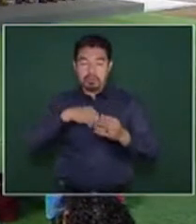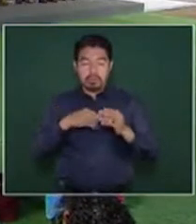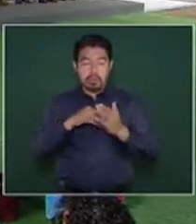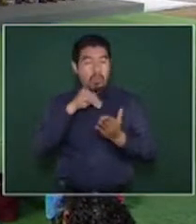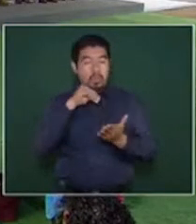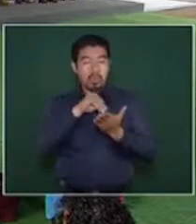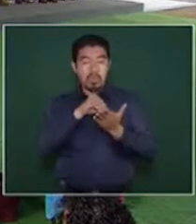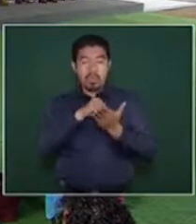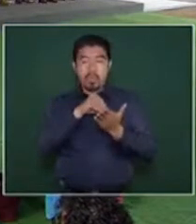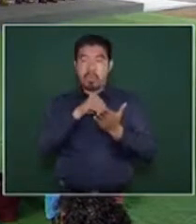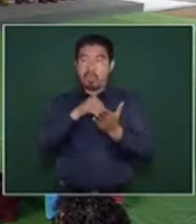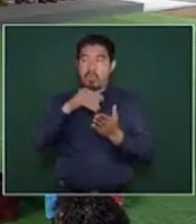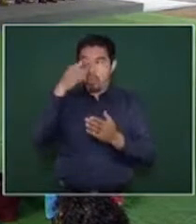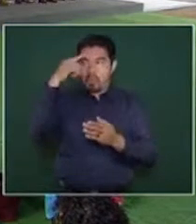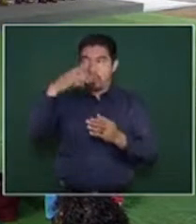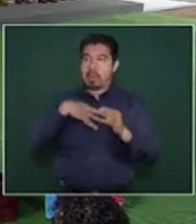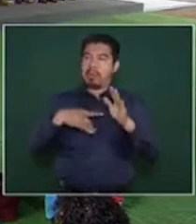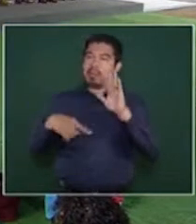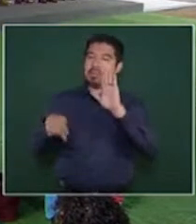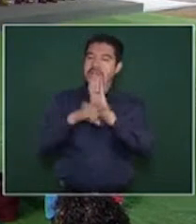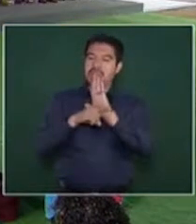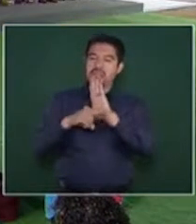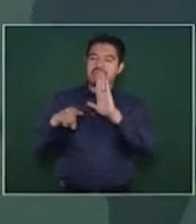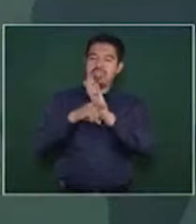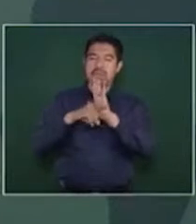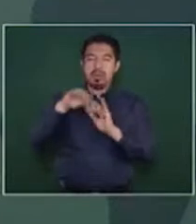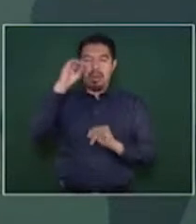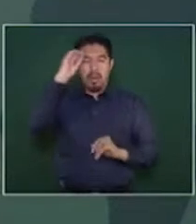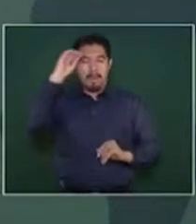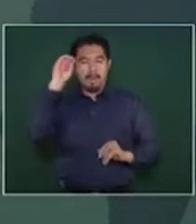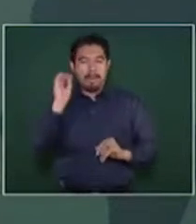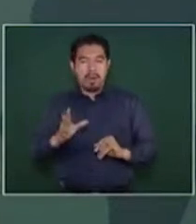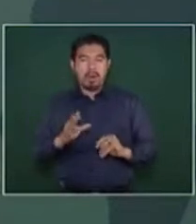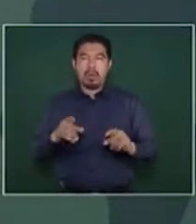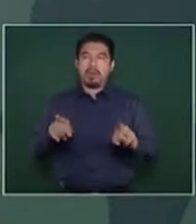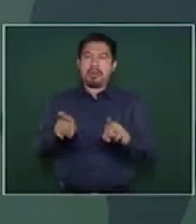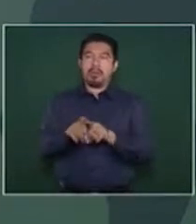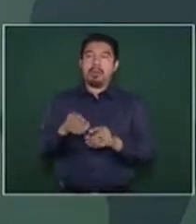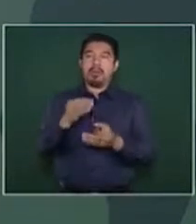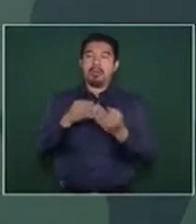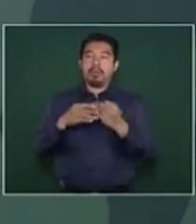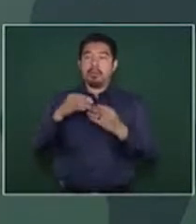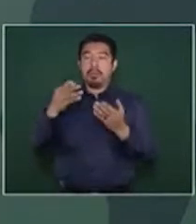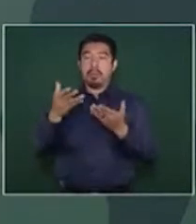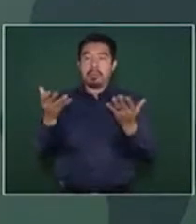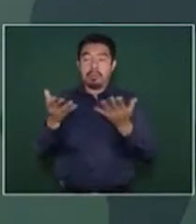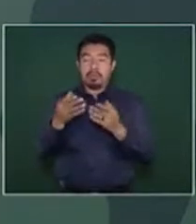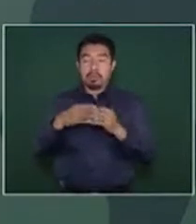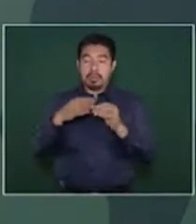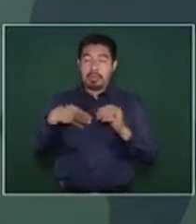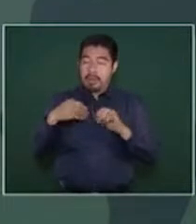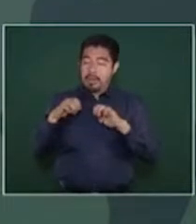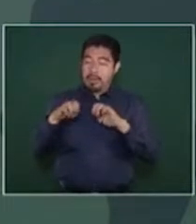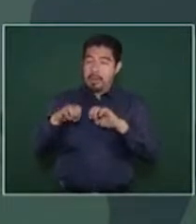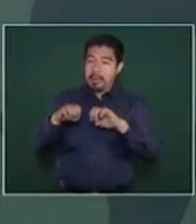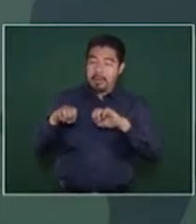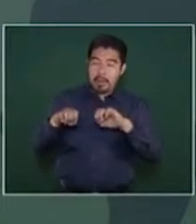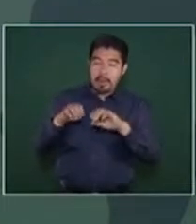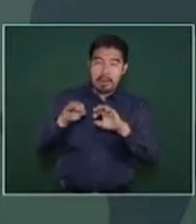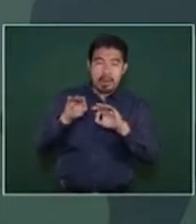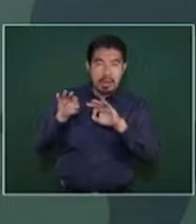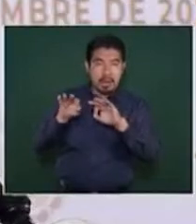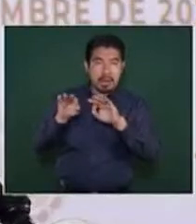que cualquier error o anomalía cometida por la ministra Yasmín cuando era joven y presentó su